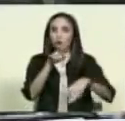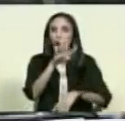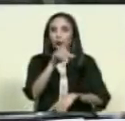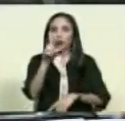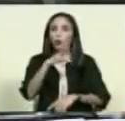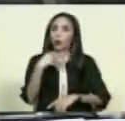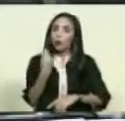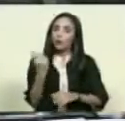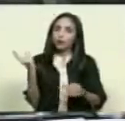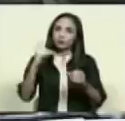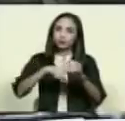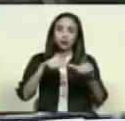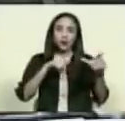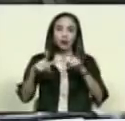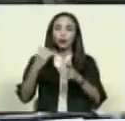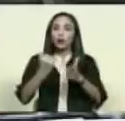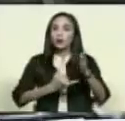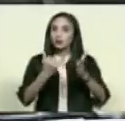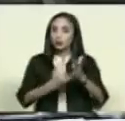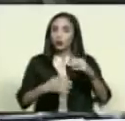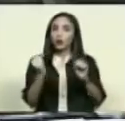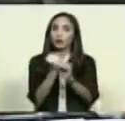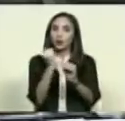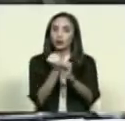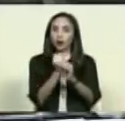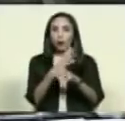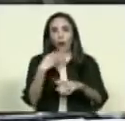879.841 jóvenes incluidos.